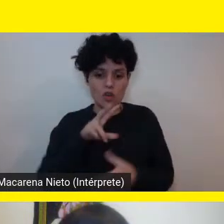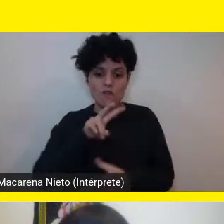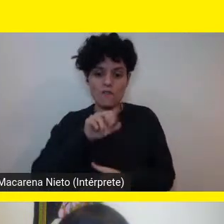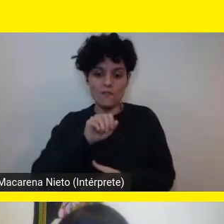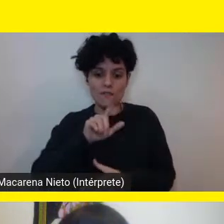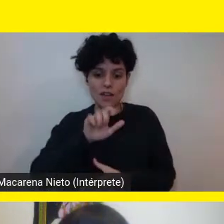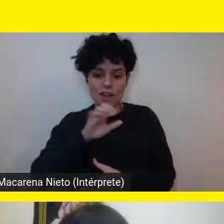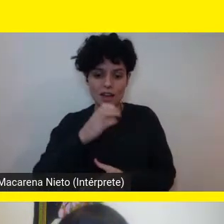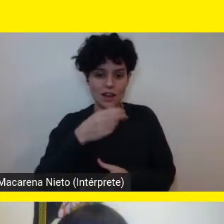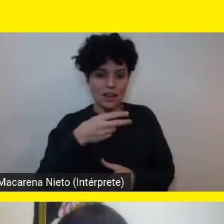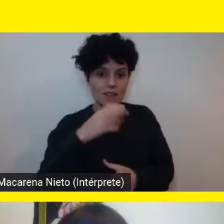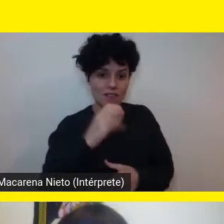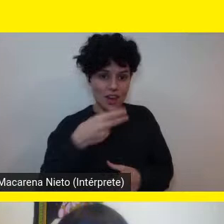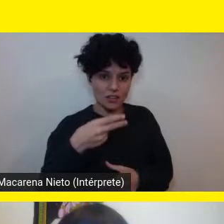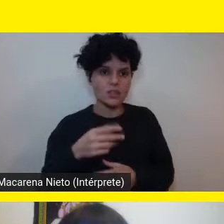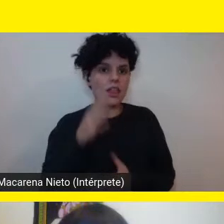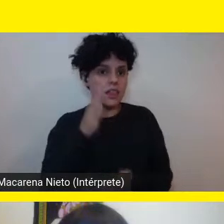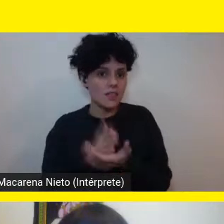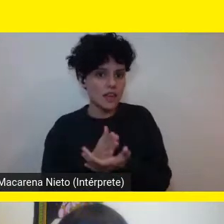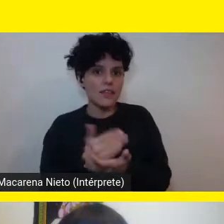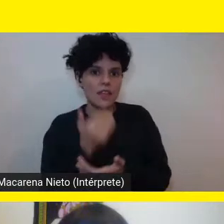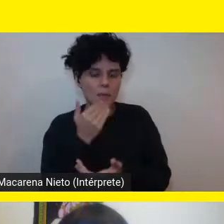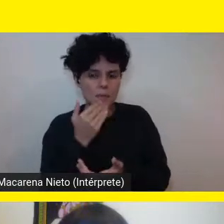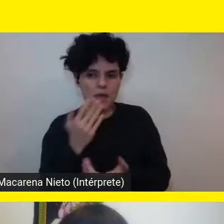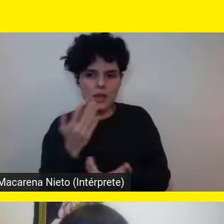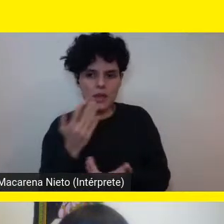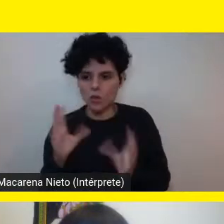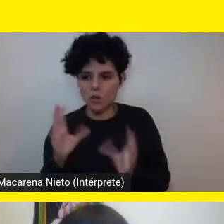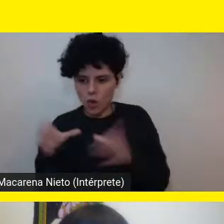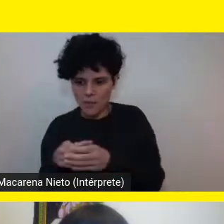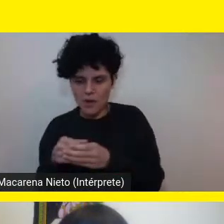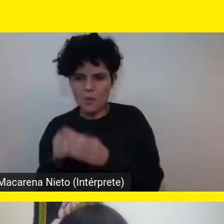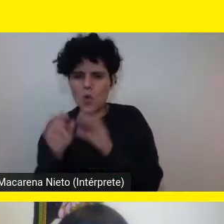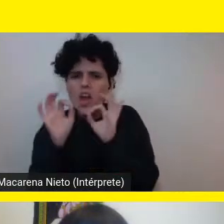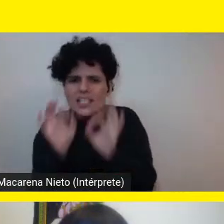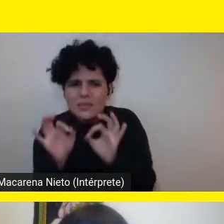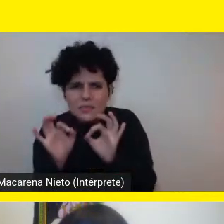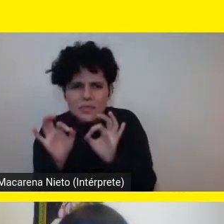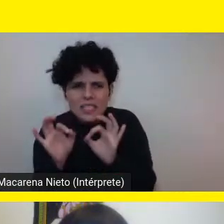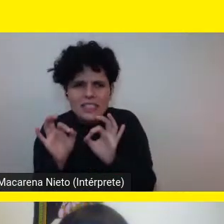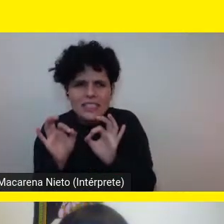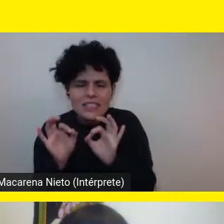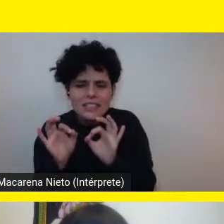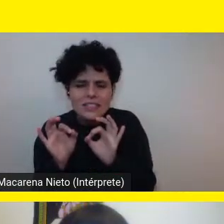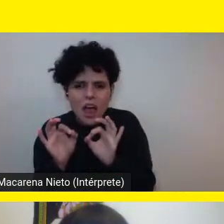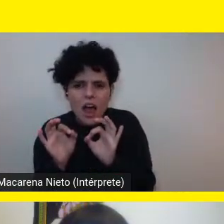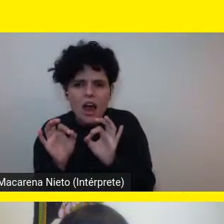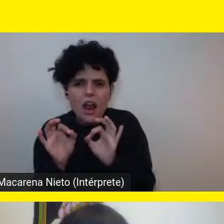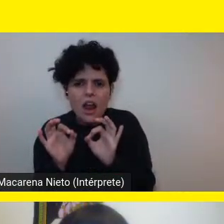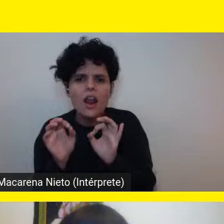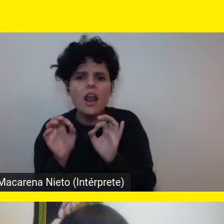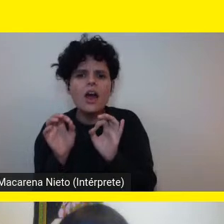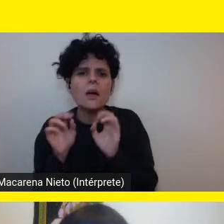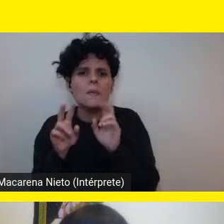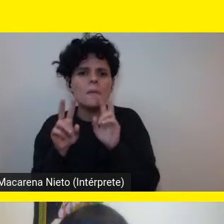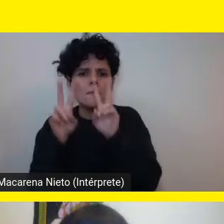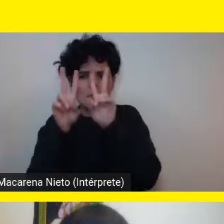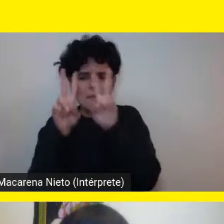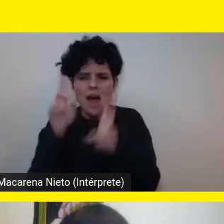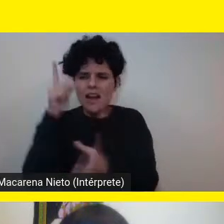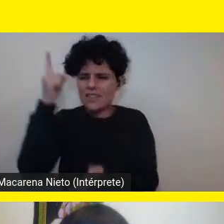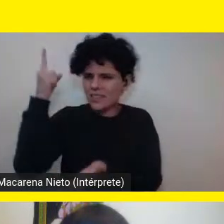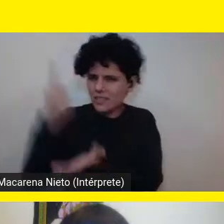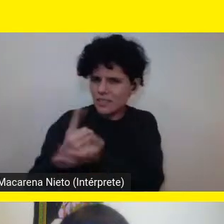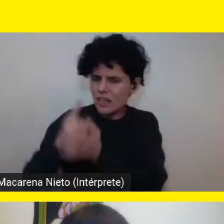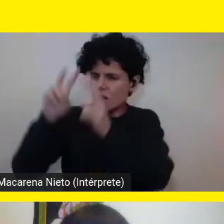que investigara la violencia, la tortura con una perspectiva de género, la violencia específica